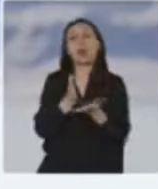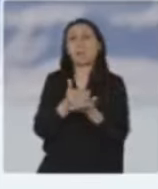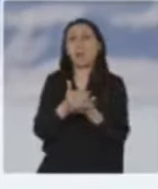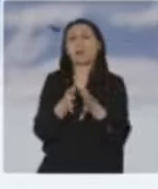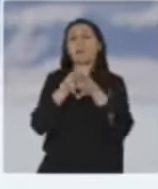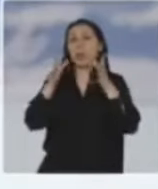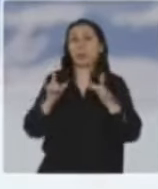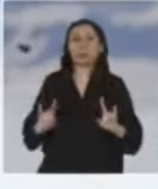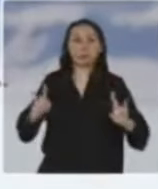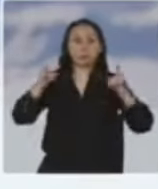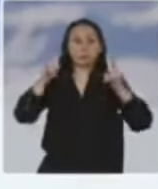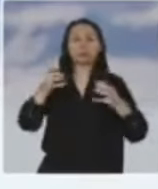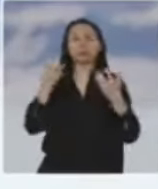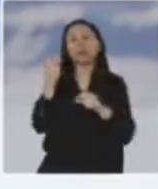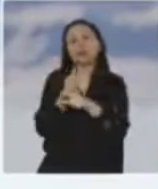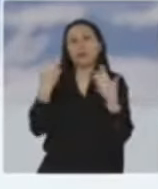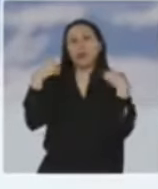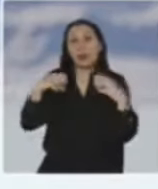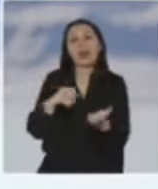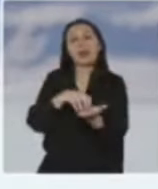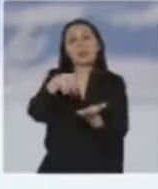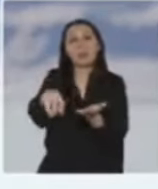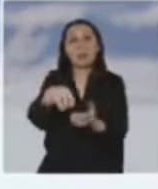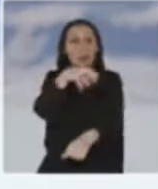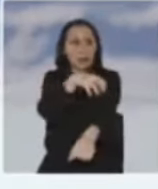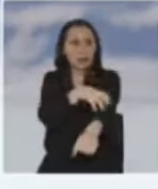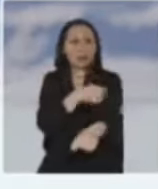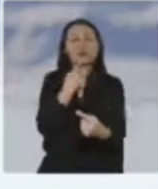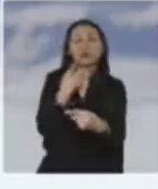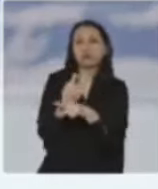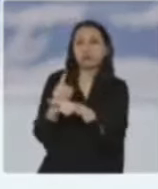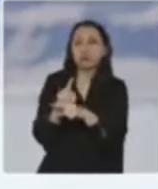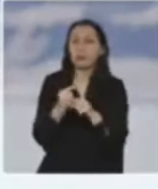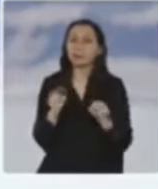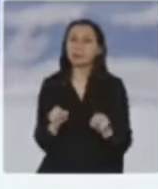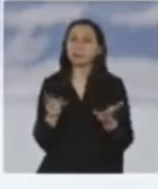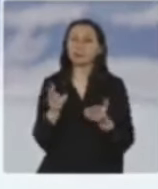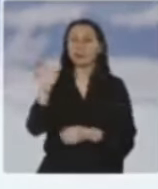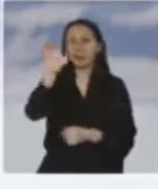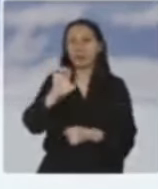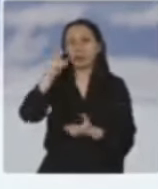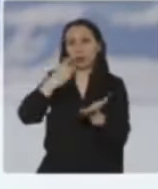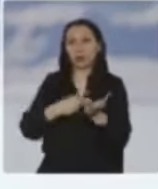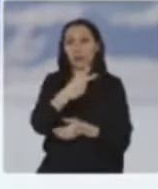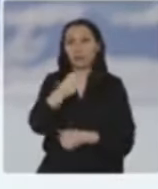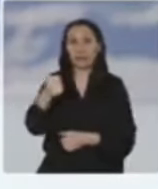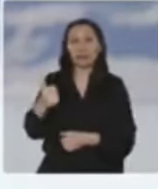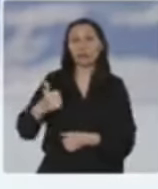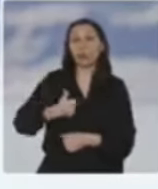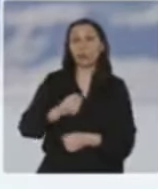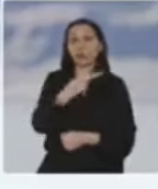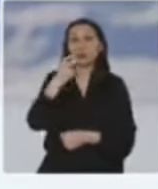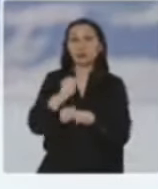obras mayores lo conversábamos con el delegado provincial y la delegada regional que en enero del 2026 se van a